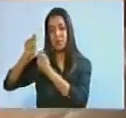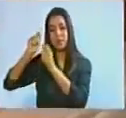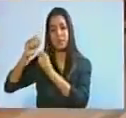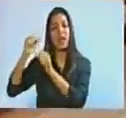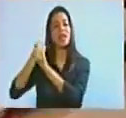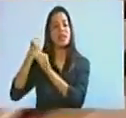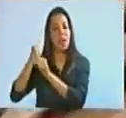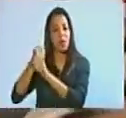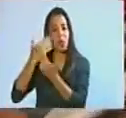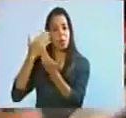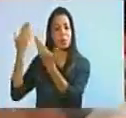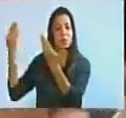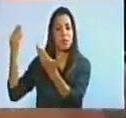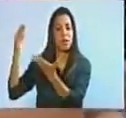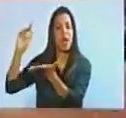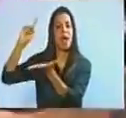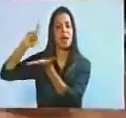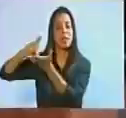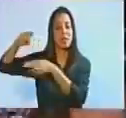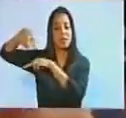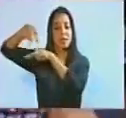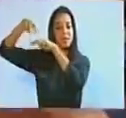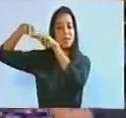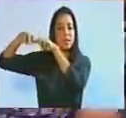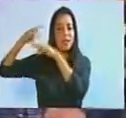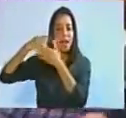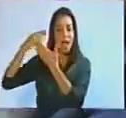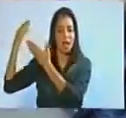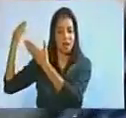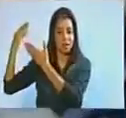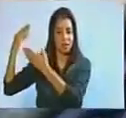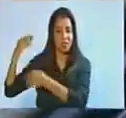en participar allá arriba donde siempre estamos,